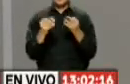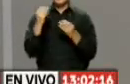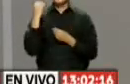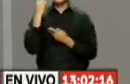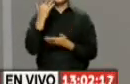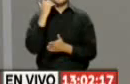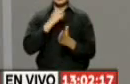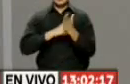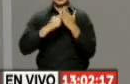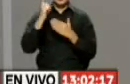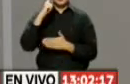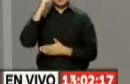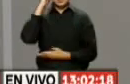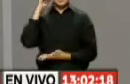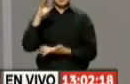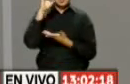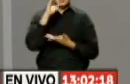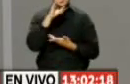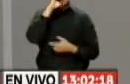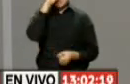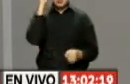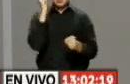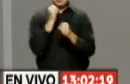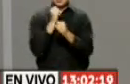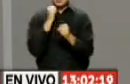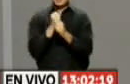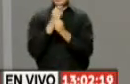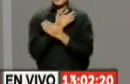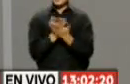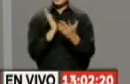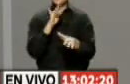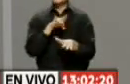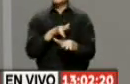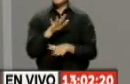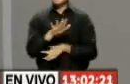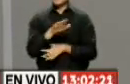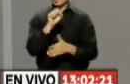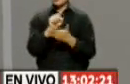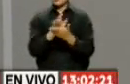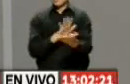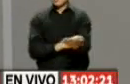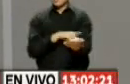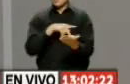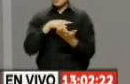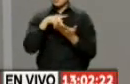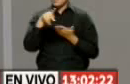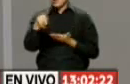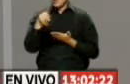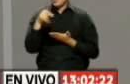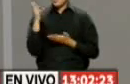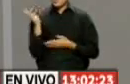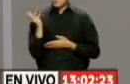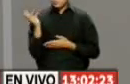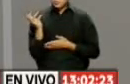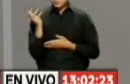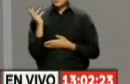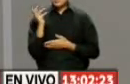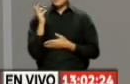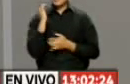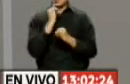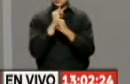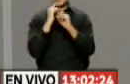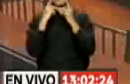a ministros de Estado y representantes de los trabajadores. En la cita se abordó el programa de pago de las jubilaciones pendientes en el sector